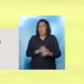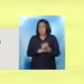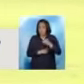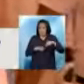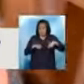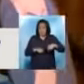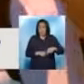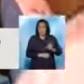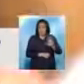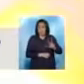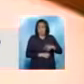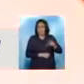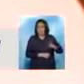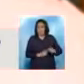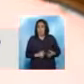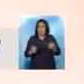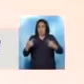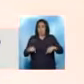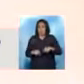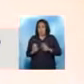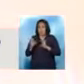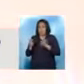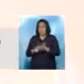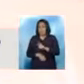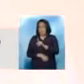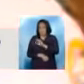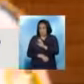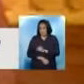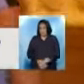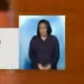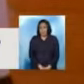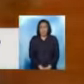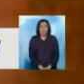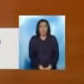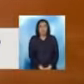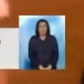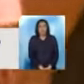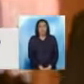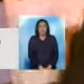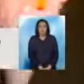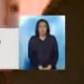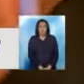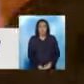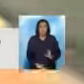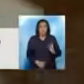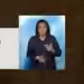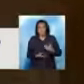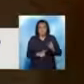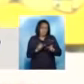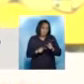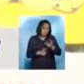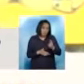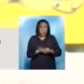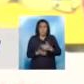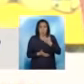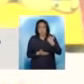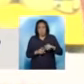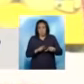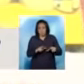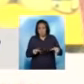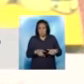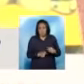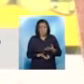quedarse con los 3 puntos ante el equipo de Luis Suárez. Ya en nuestro estadio, con nuestra gente, con un mejor campo y todo eso, ya vamos a hacer